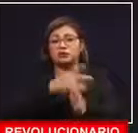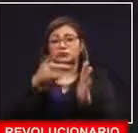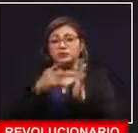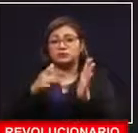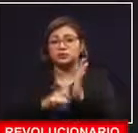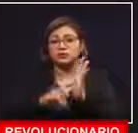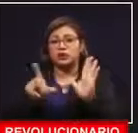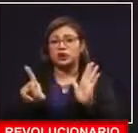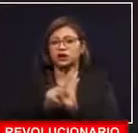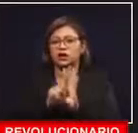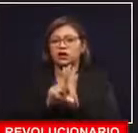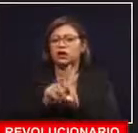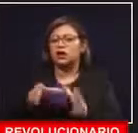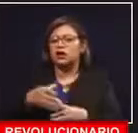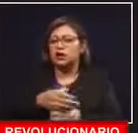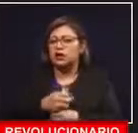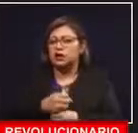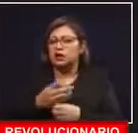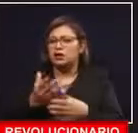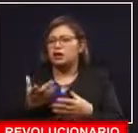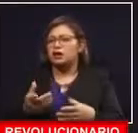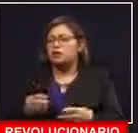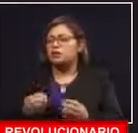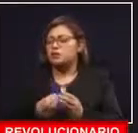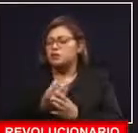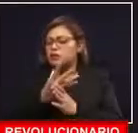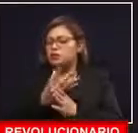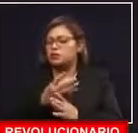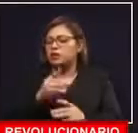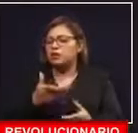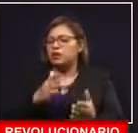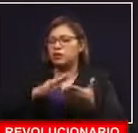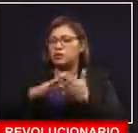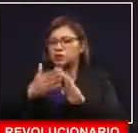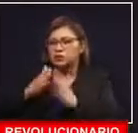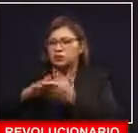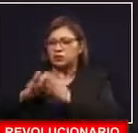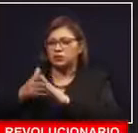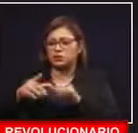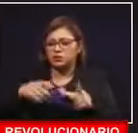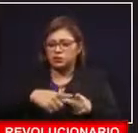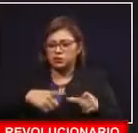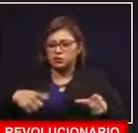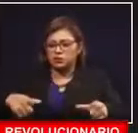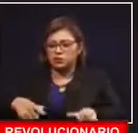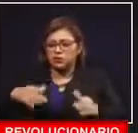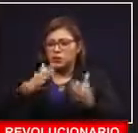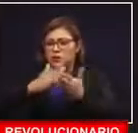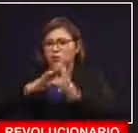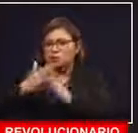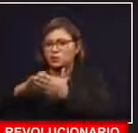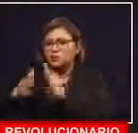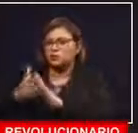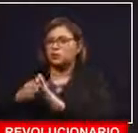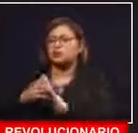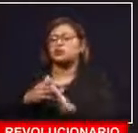del corregimiento de Narganá y corregimiento de Ucuseni, segregado del corregimiento de Ailigandí, se dictan otras